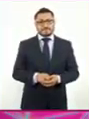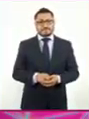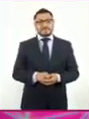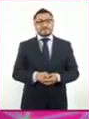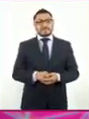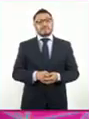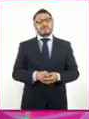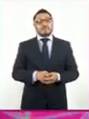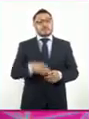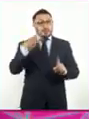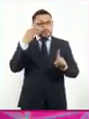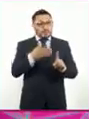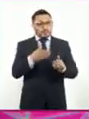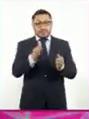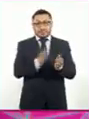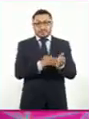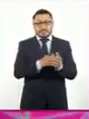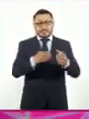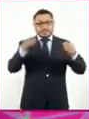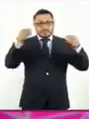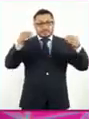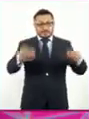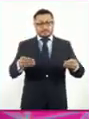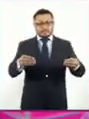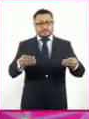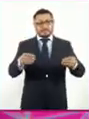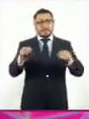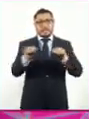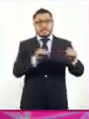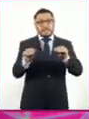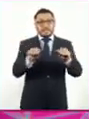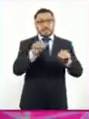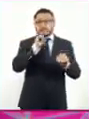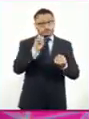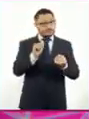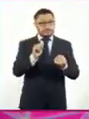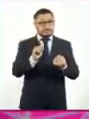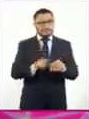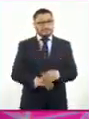Buscando que tus hojas queden muy fijas y no se muevan.